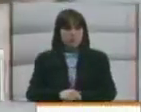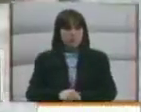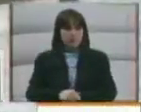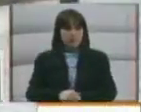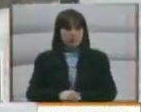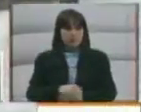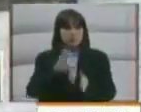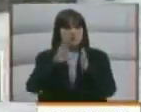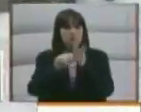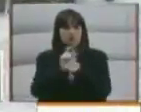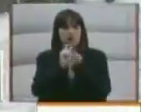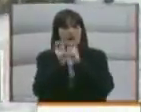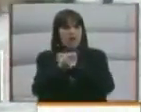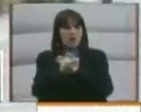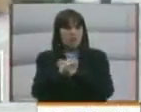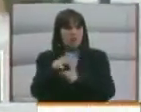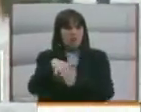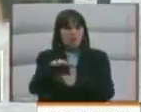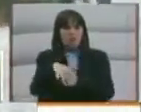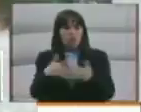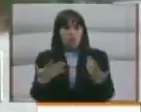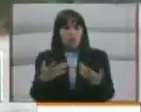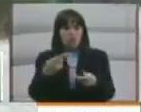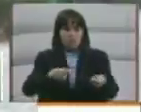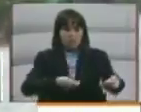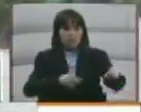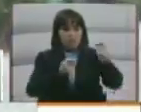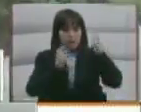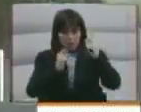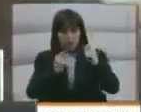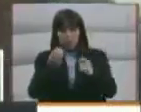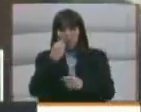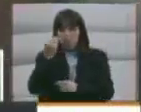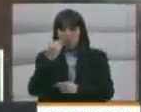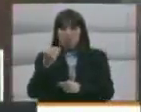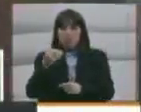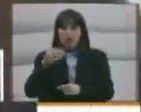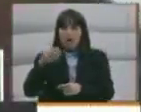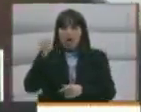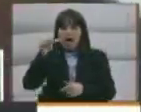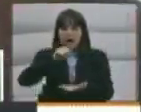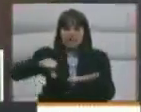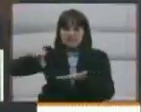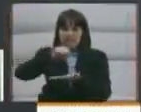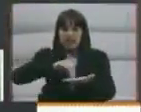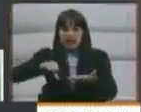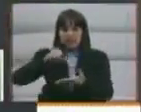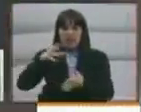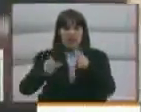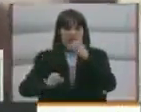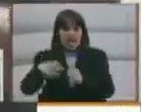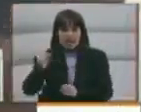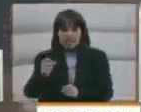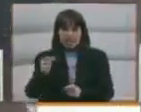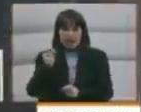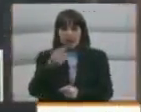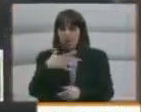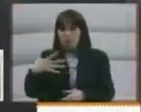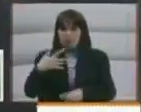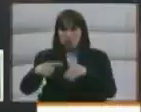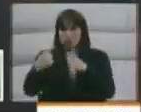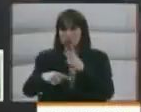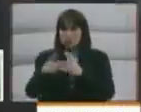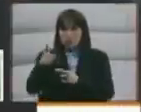De cambiar tu pesca, pues, lo que tú comes por aceite, por eso. ¿Tú crees que está mal eso? No, está malo. ¿Tú sabes en cuánto cuesta esto en la